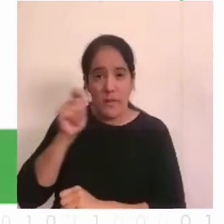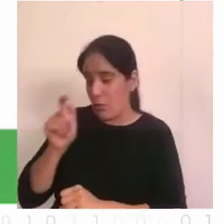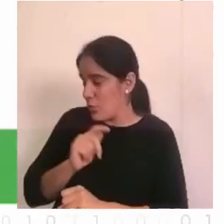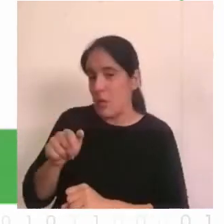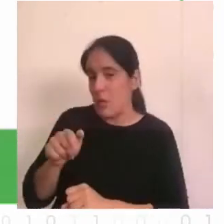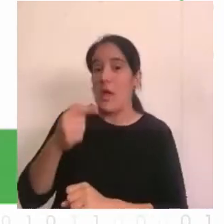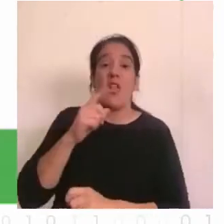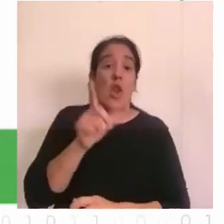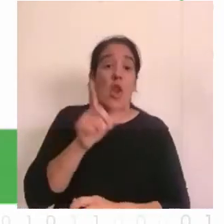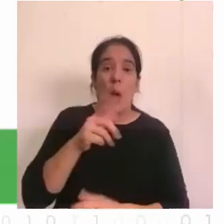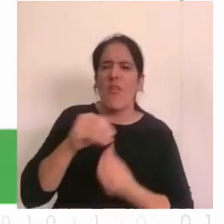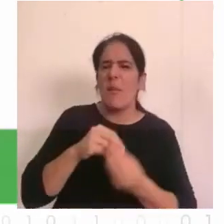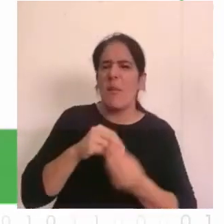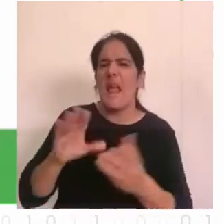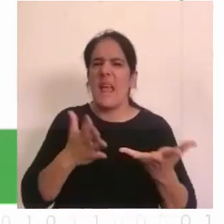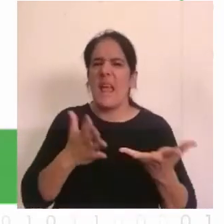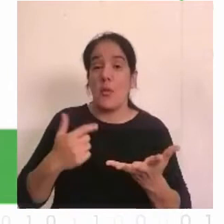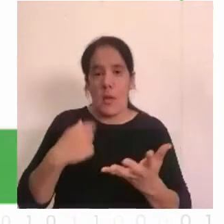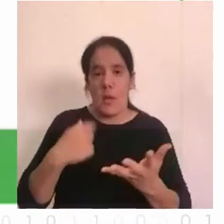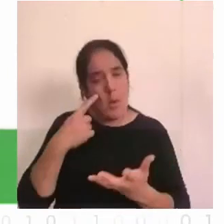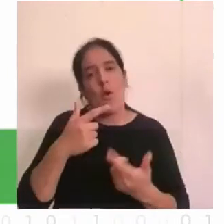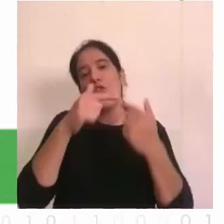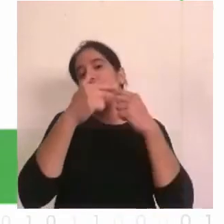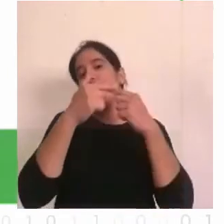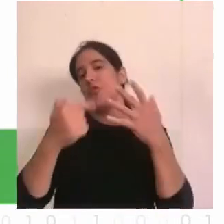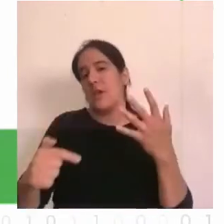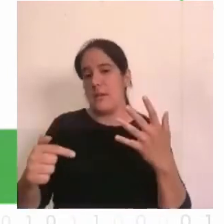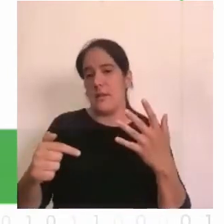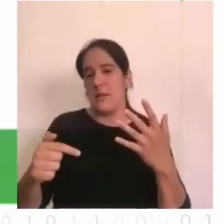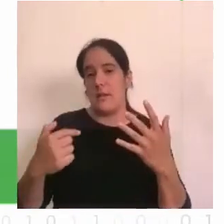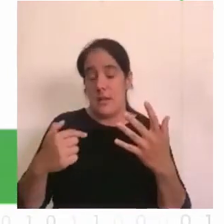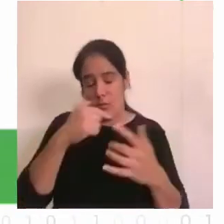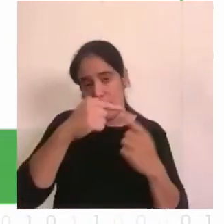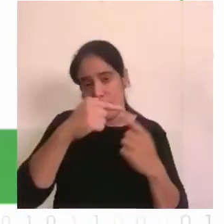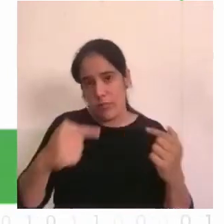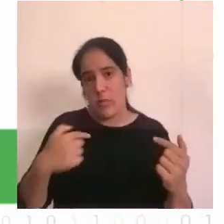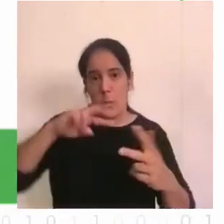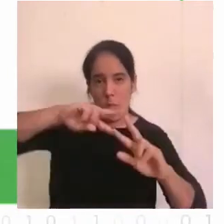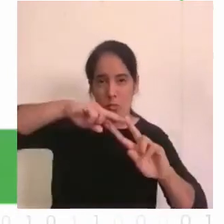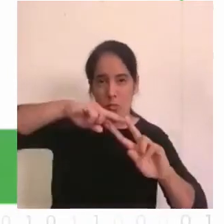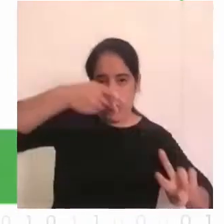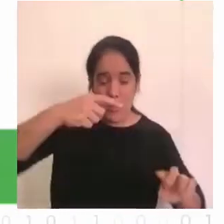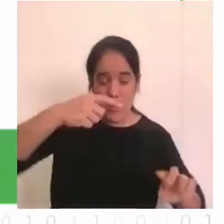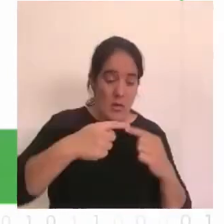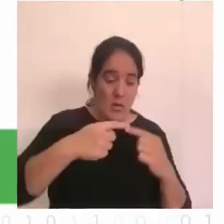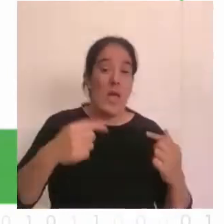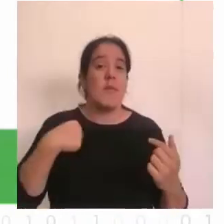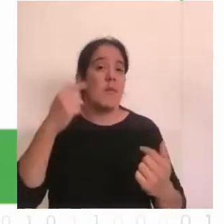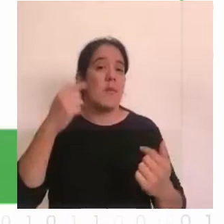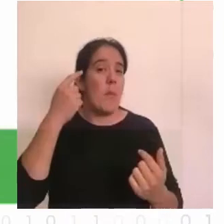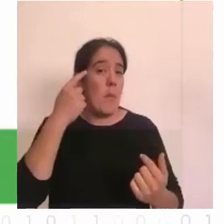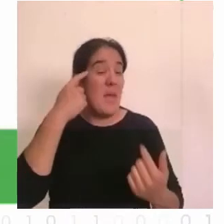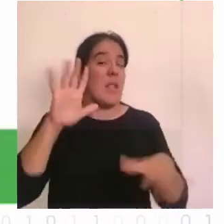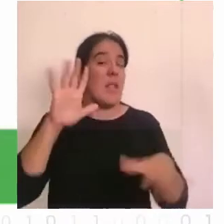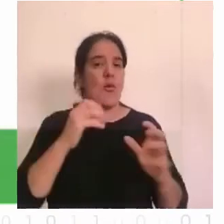variables que se usaban y haciendo predicción a partir de todo el genoma. Entonces, en algunos casos, la cantidad de variables a partir de un momento, ¿no? A